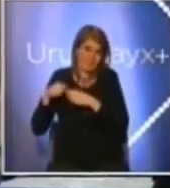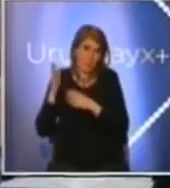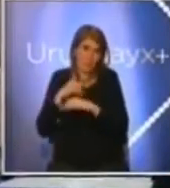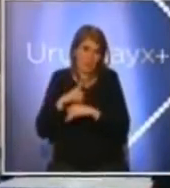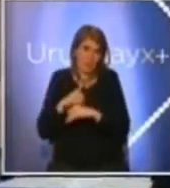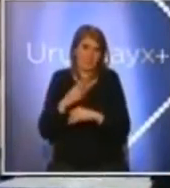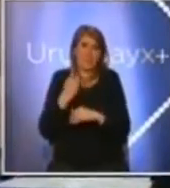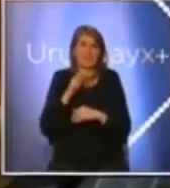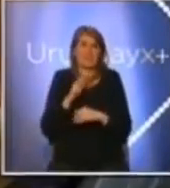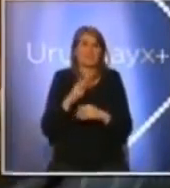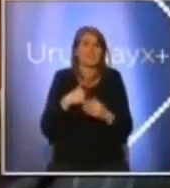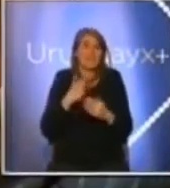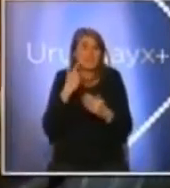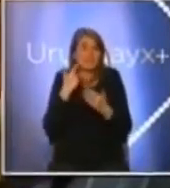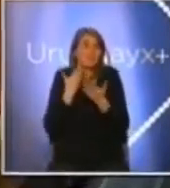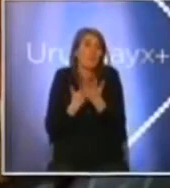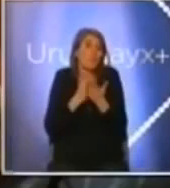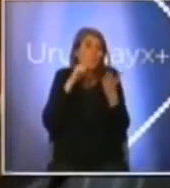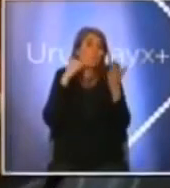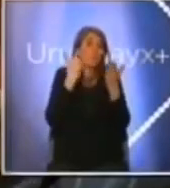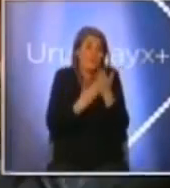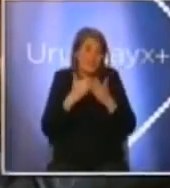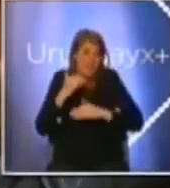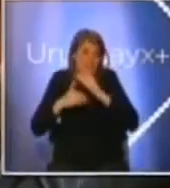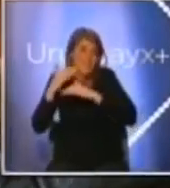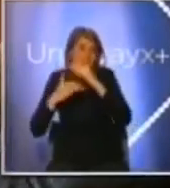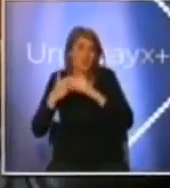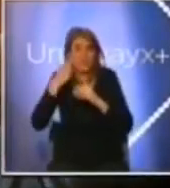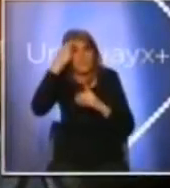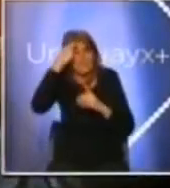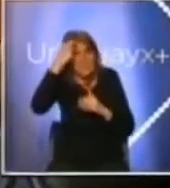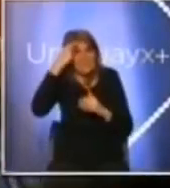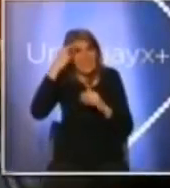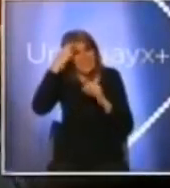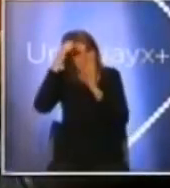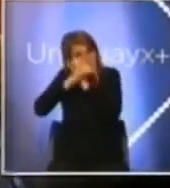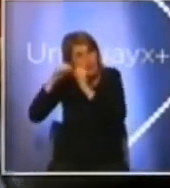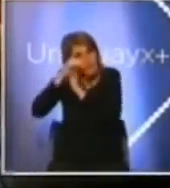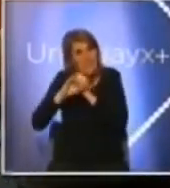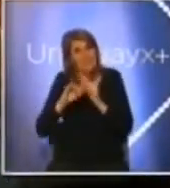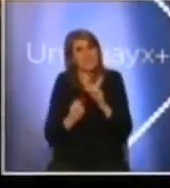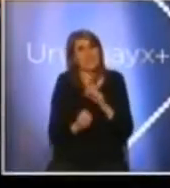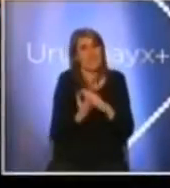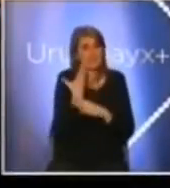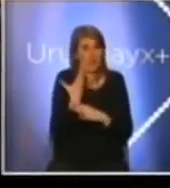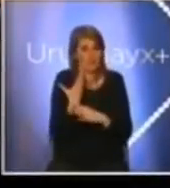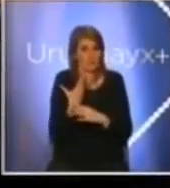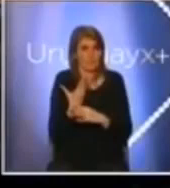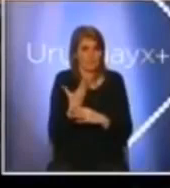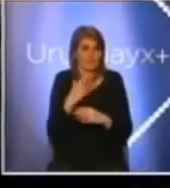respuesta es el desarrollo en ciencias, tecnología e innovación aplicadas a la generación de